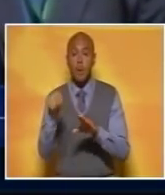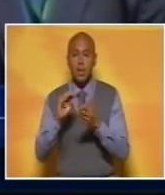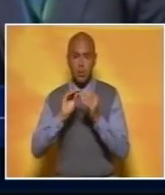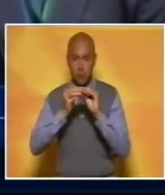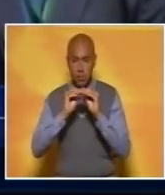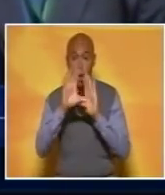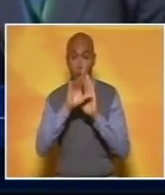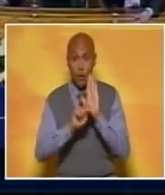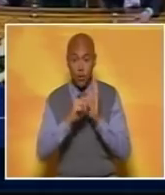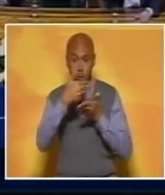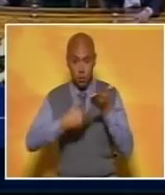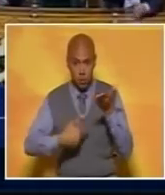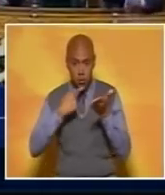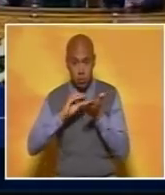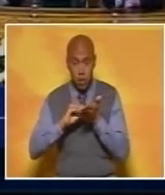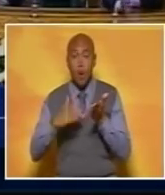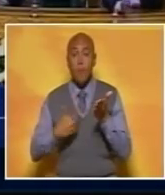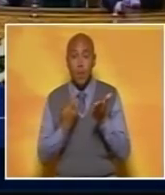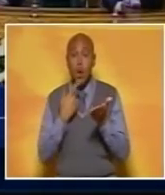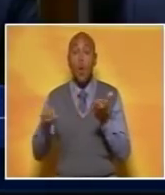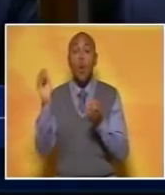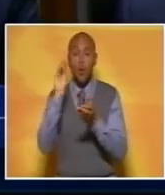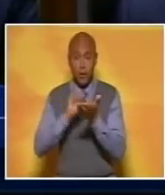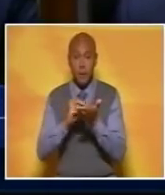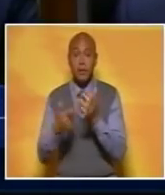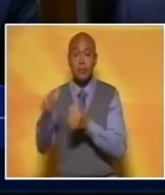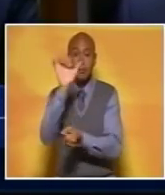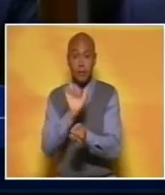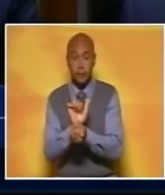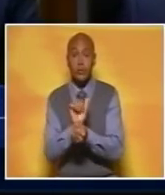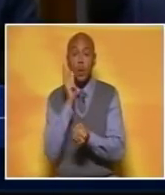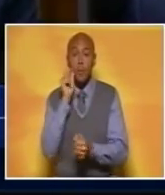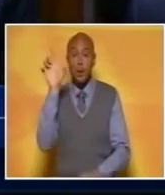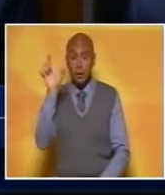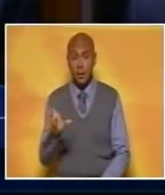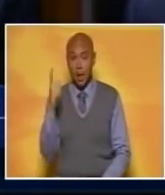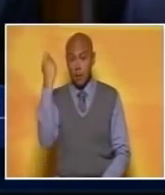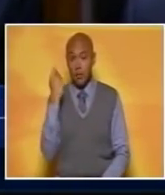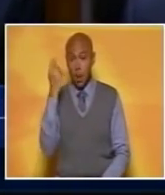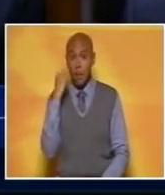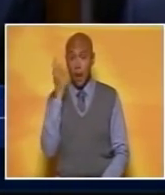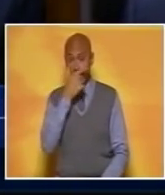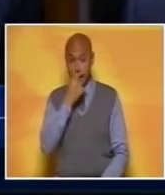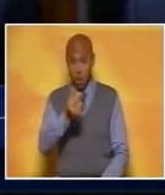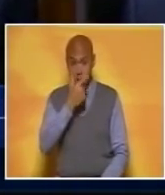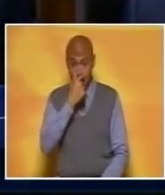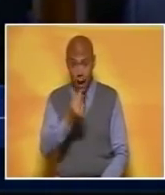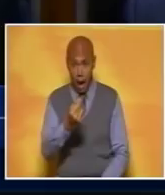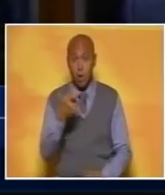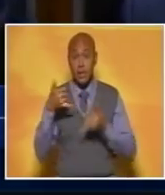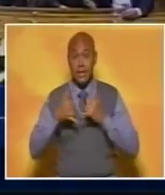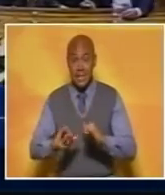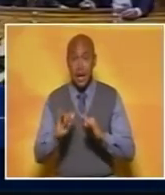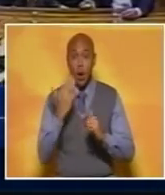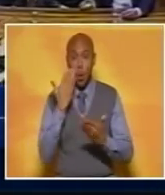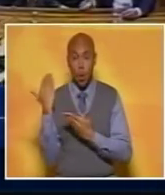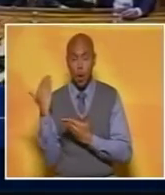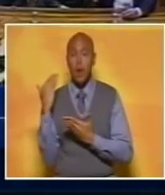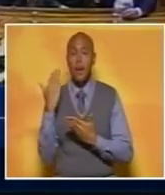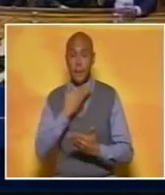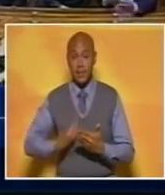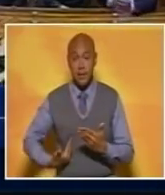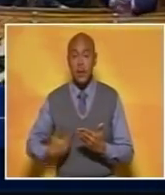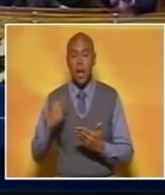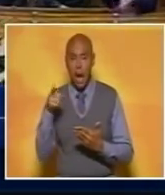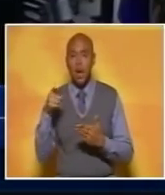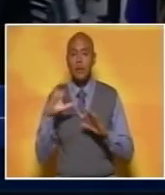que podría llevarle de nuevo a la cárcel. El diputado Eduardo Bolsonaro, hijo del actual mandatario, anunció que trabajará en el